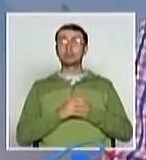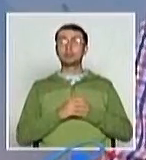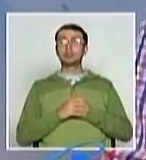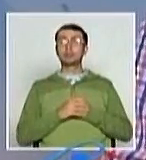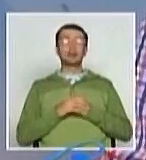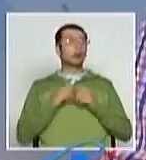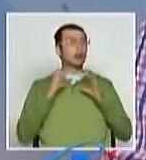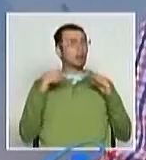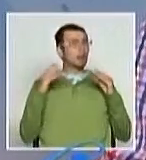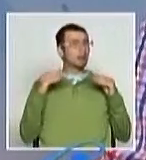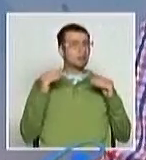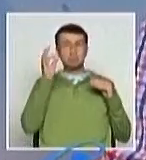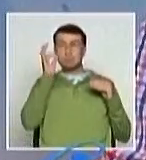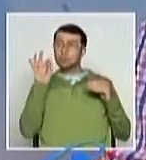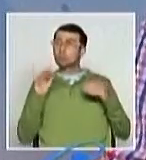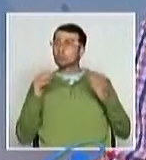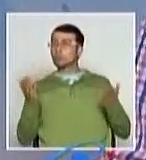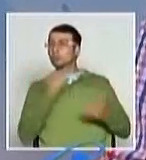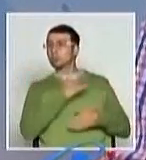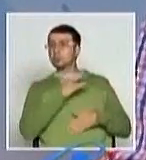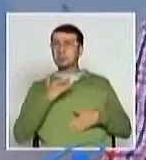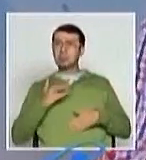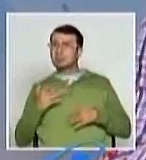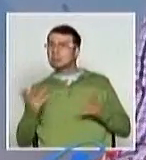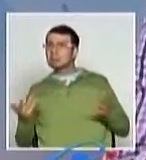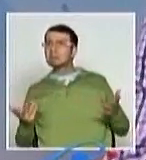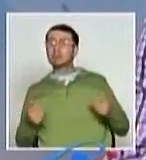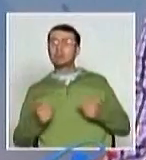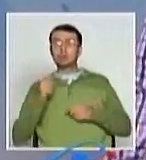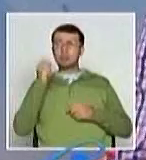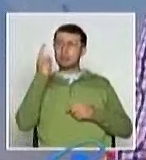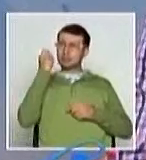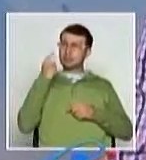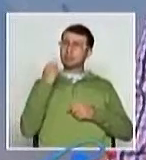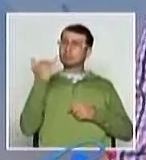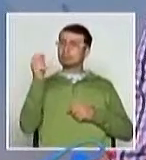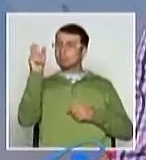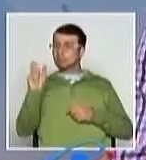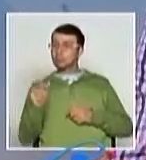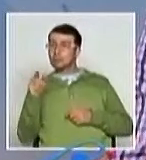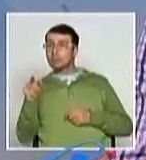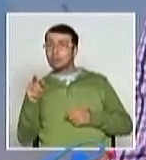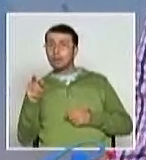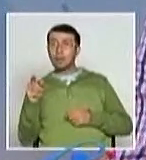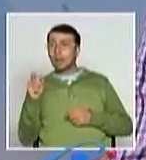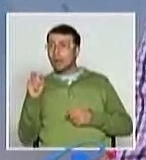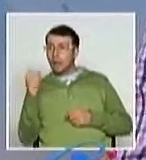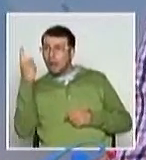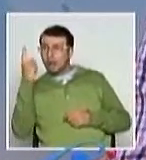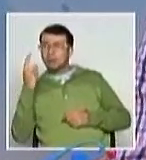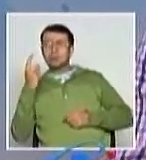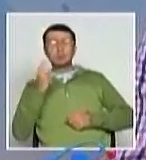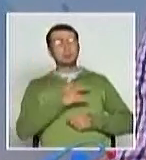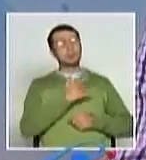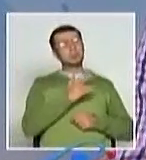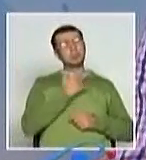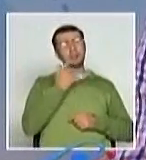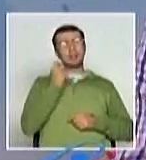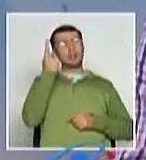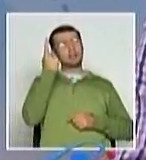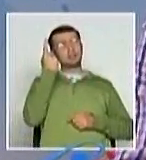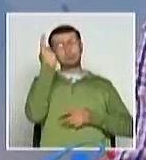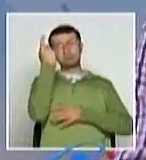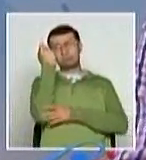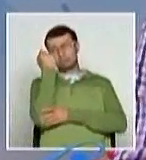hablar un poco de esas terapias vamos a entender el por qué el paciente entra en un estado como decía usted de